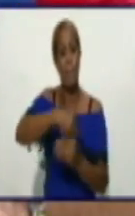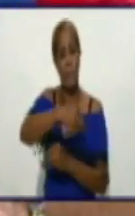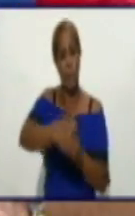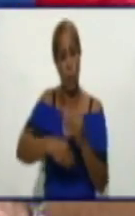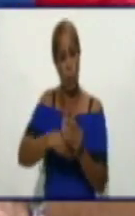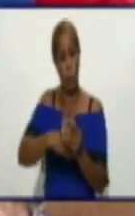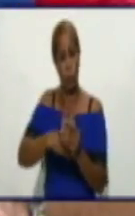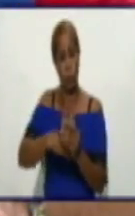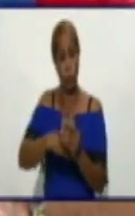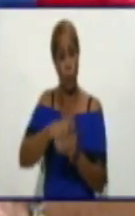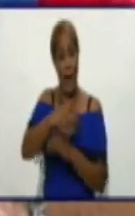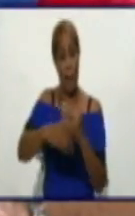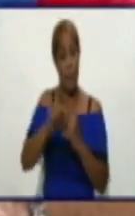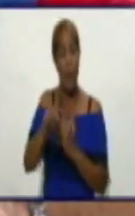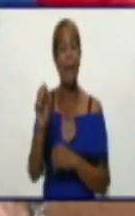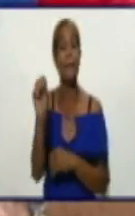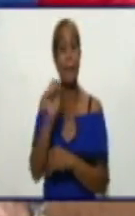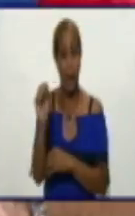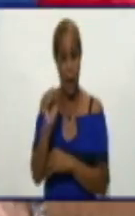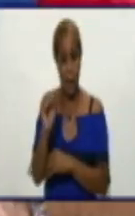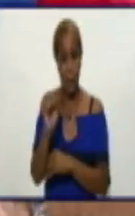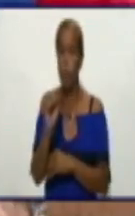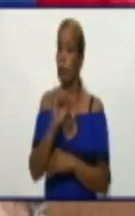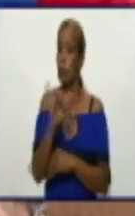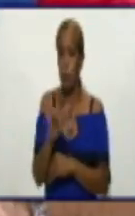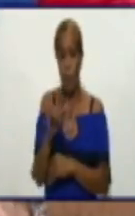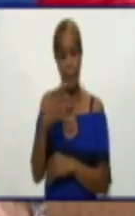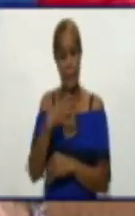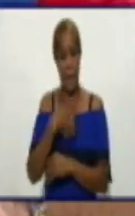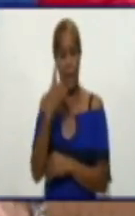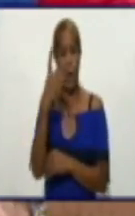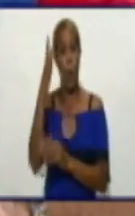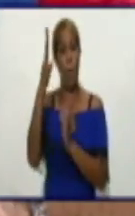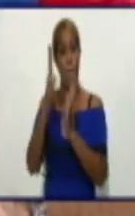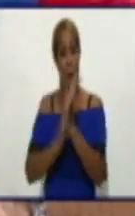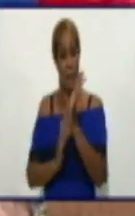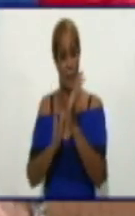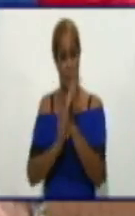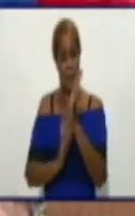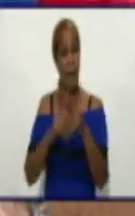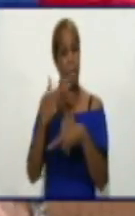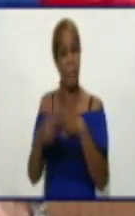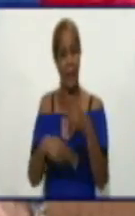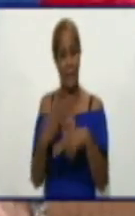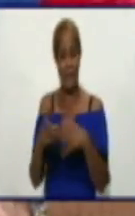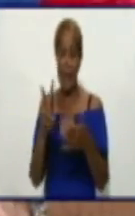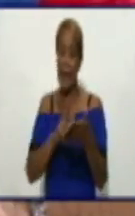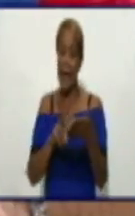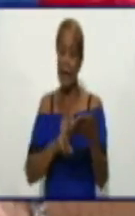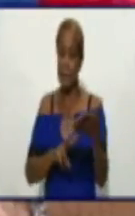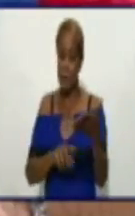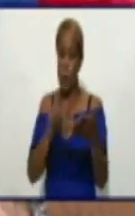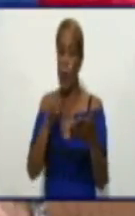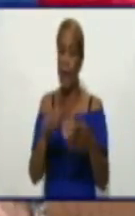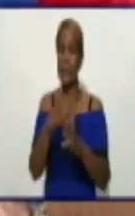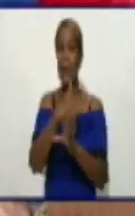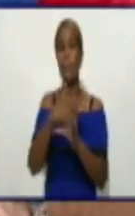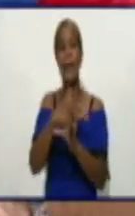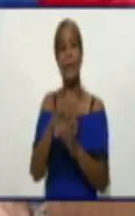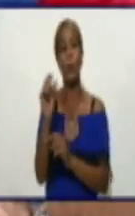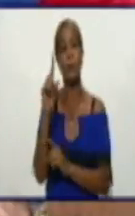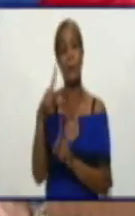349. Ese es el término que tienen las personas que ya se censaron en el mes de agosto con estas características y que en el mes de septiembre,